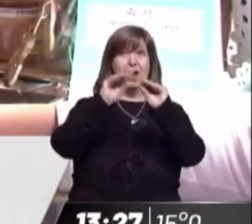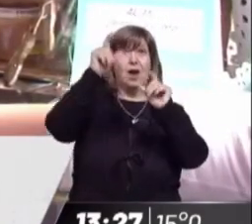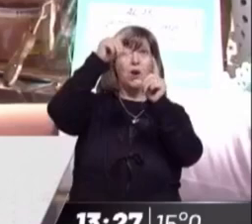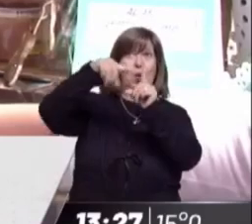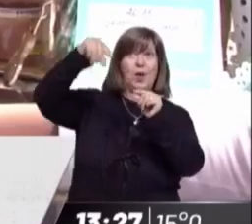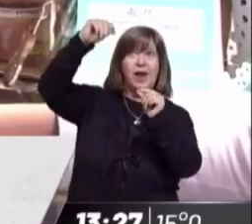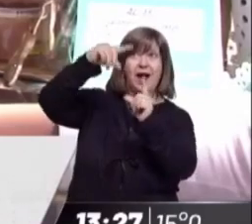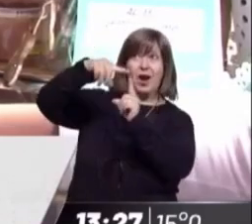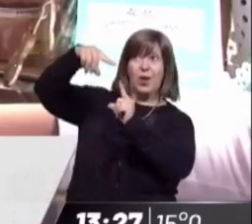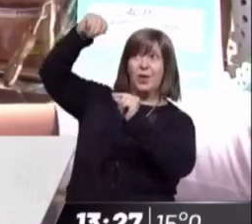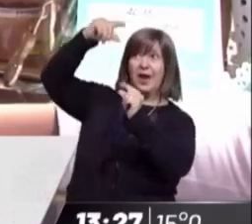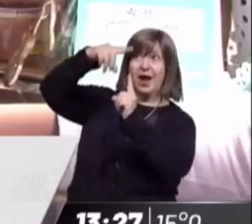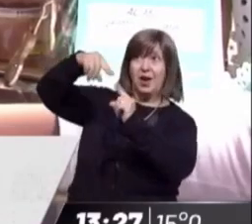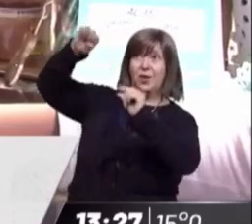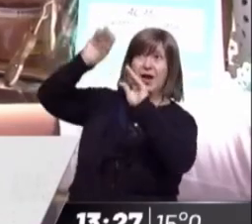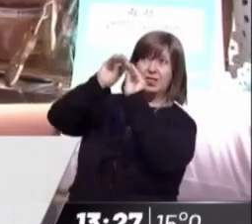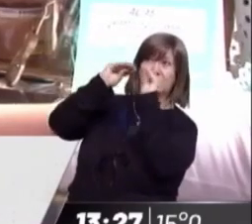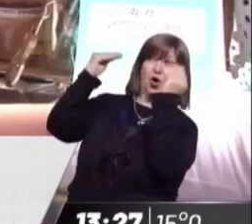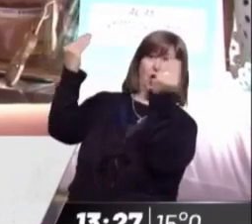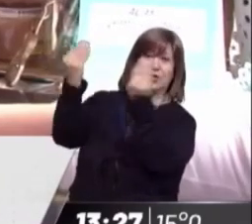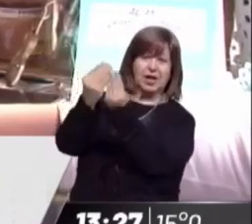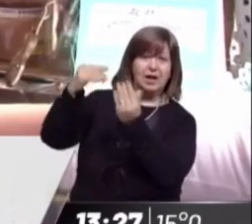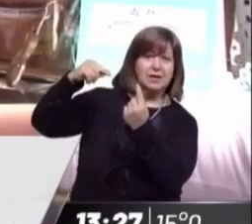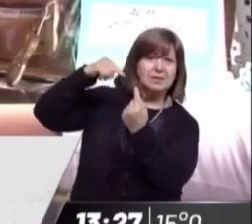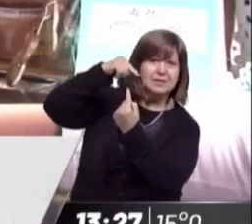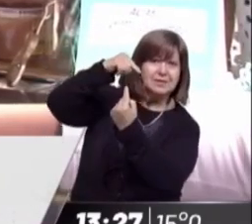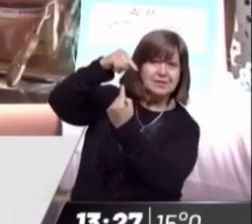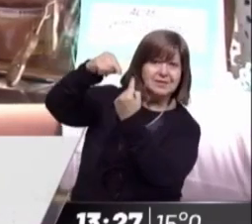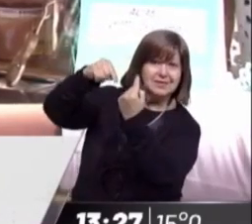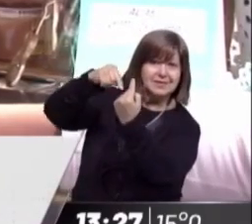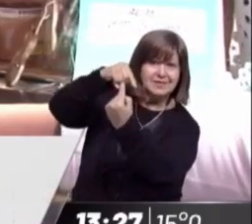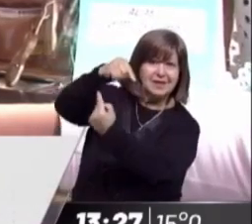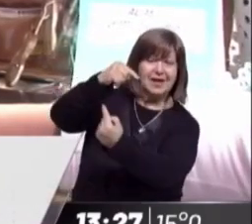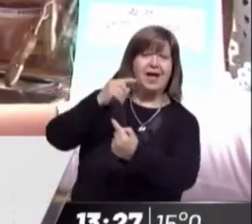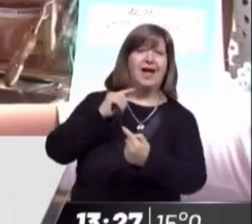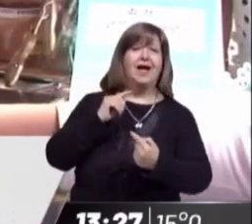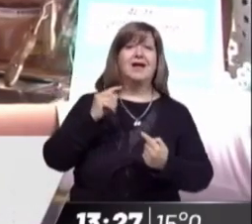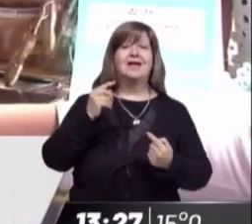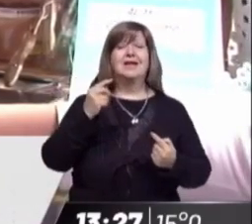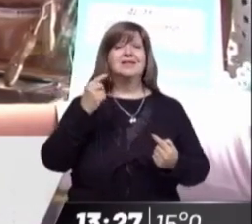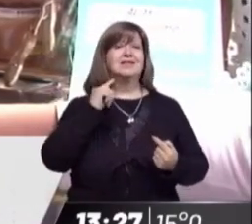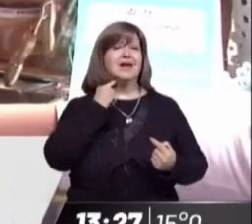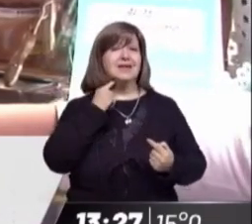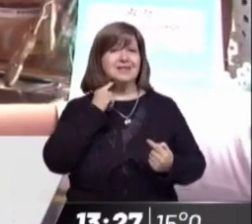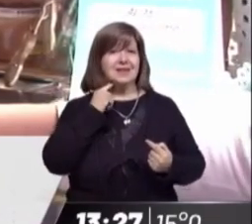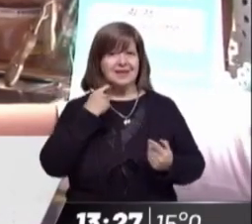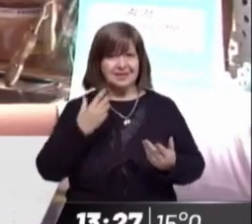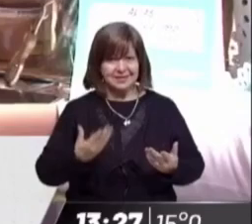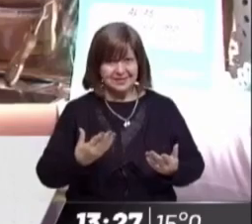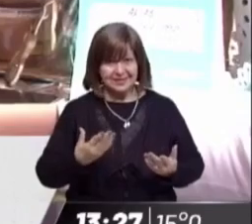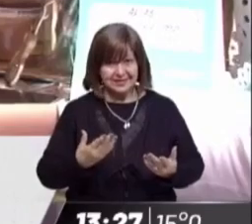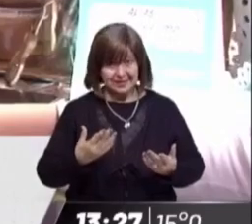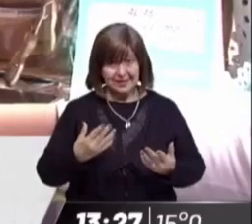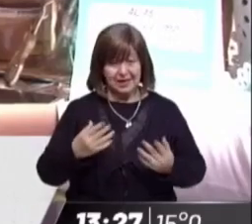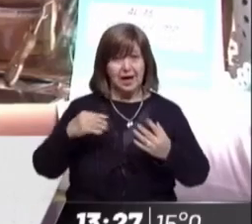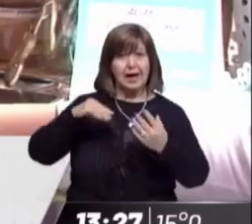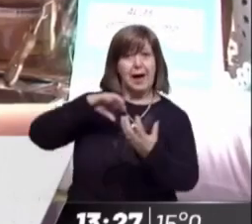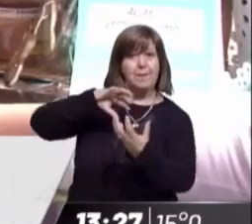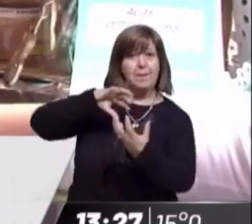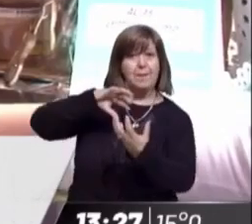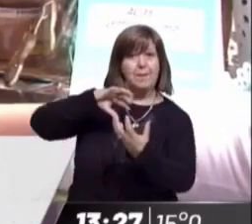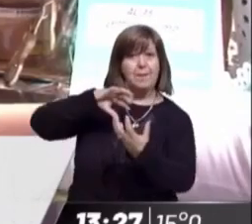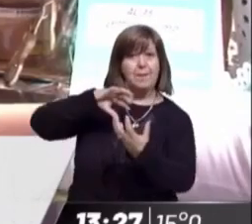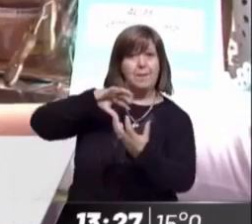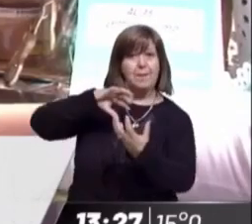lunares para los mayas y también este martes 13 eh tiene que tomarse de una manera positiva